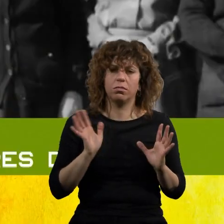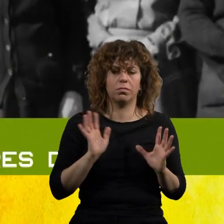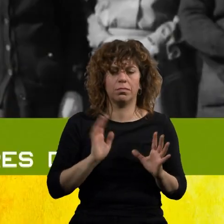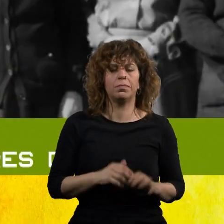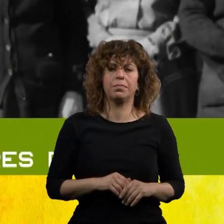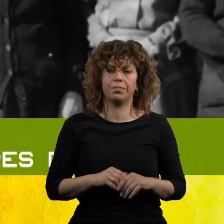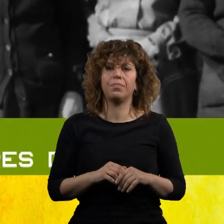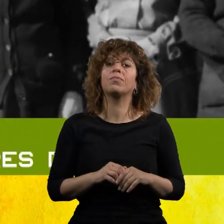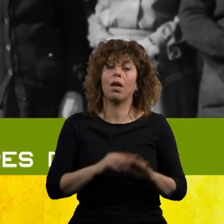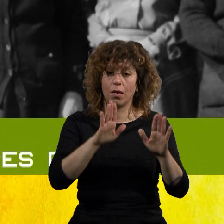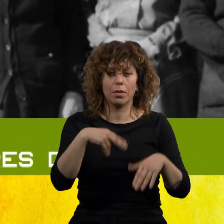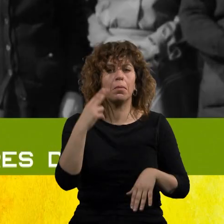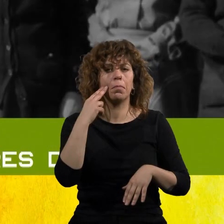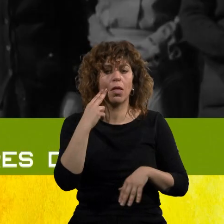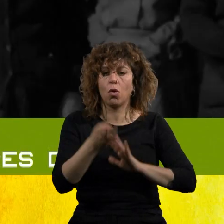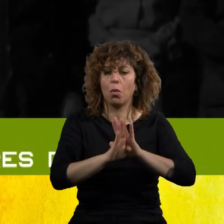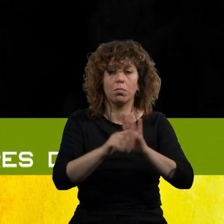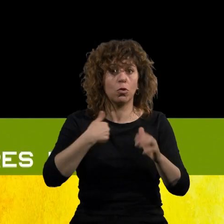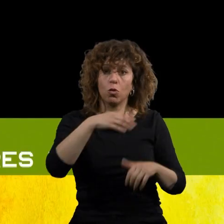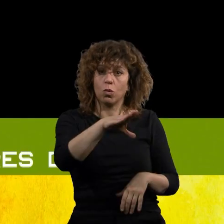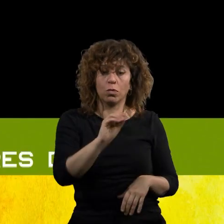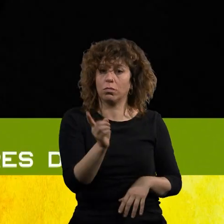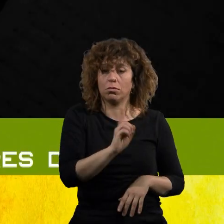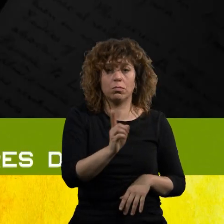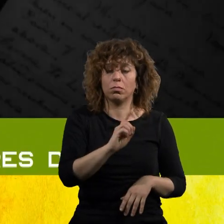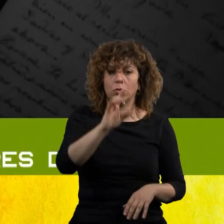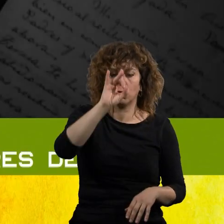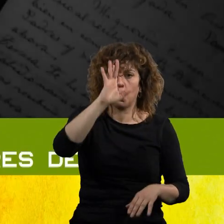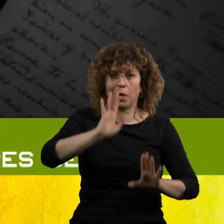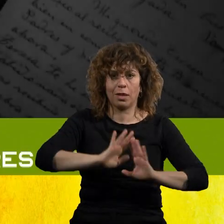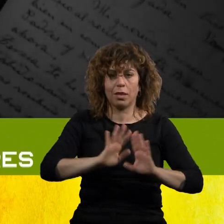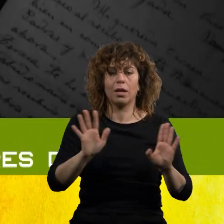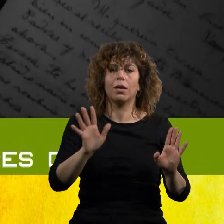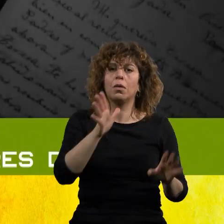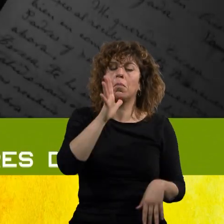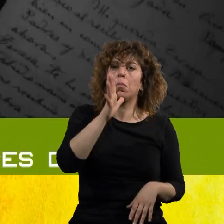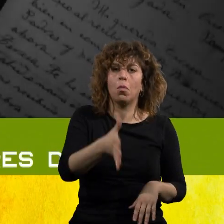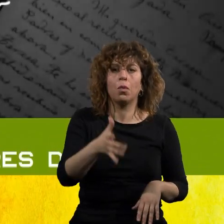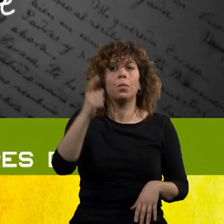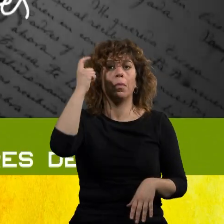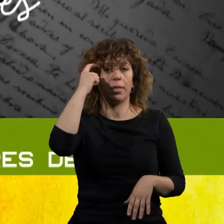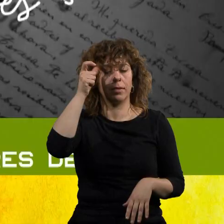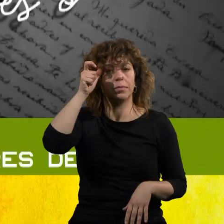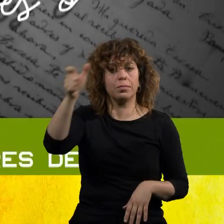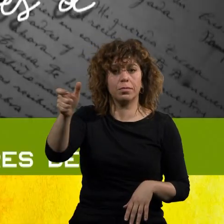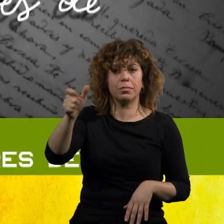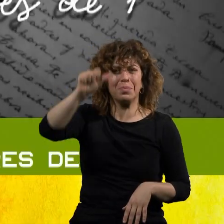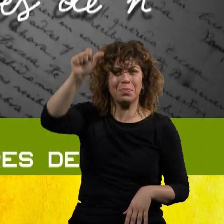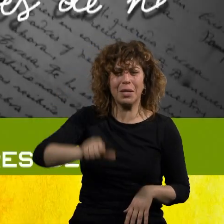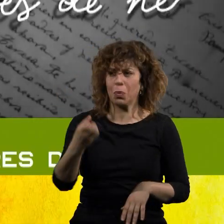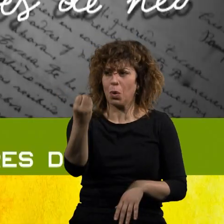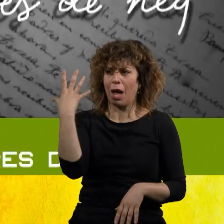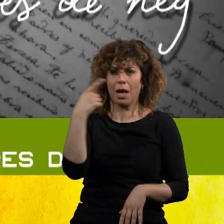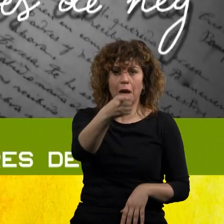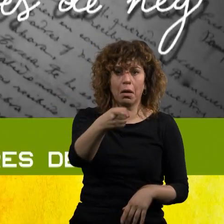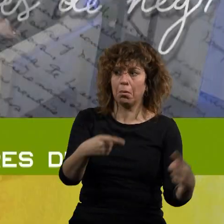¿no? Sigue habiendo ese miedo que yo no lo entiendo, la verdad, y me sorprende mucho lo que decíamos de que en Badarán, cuando puse la película, que cantidad de gente no sabía